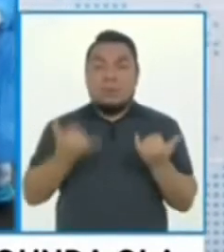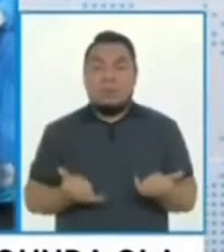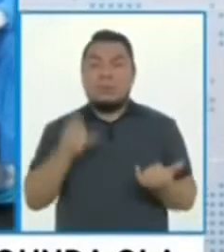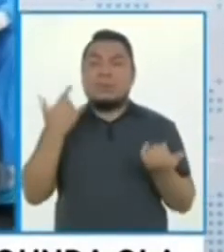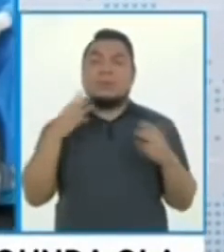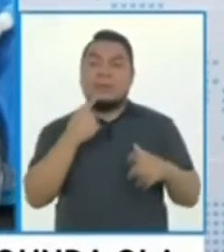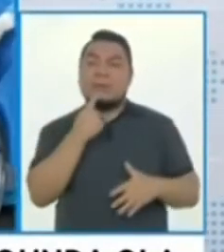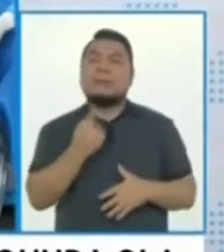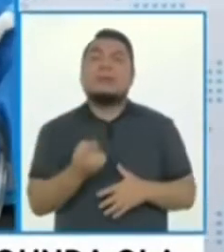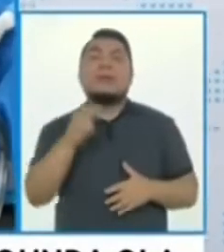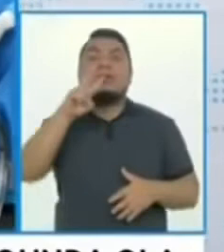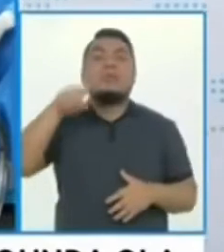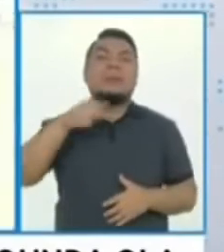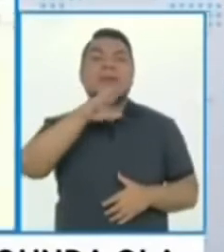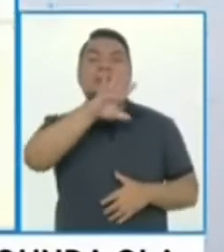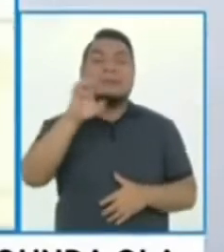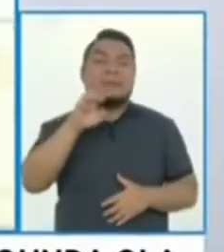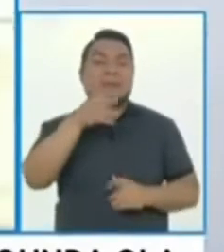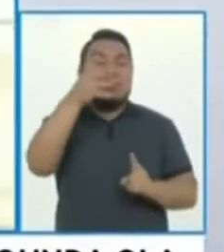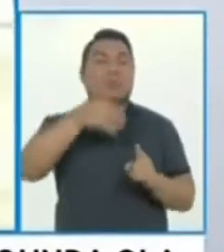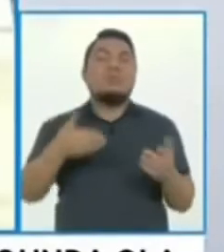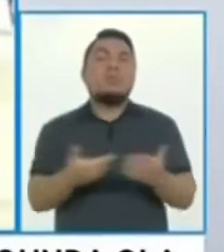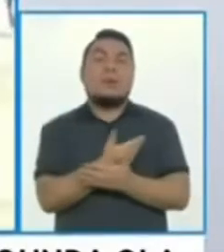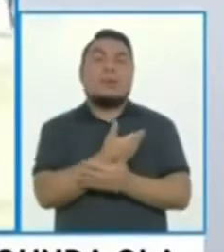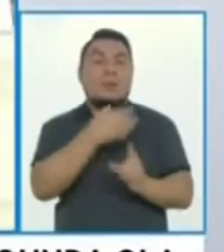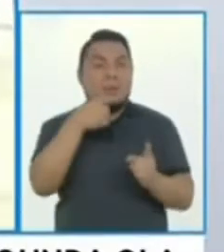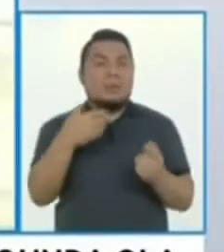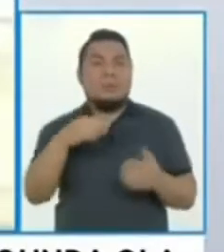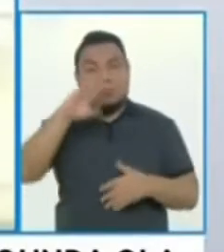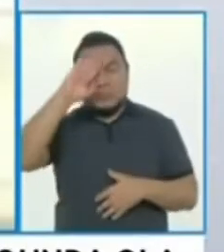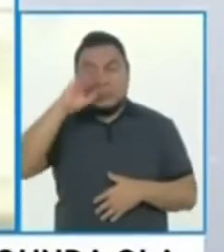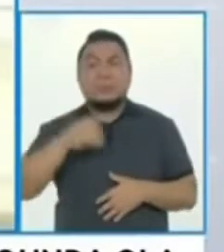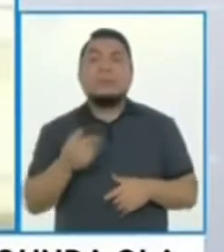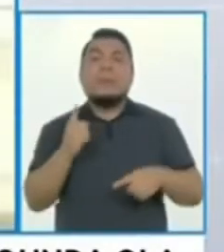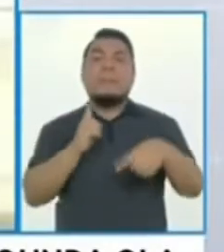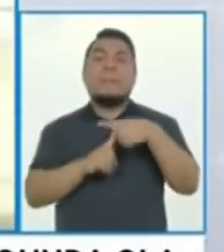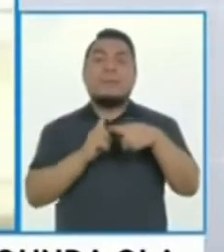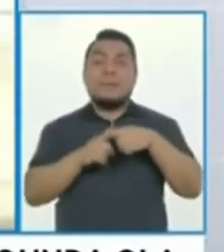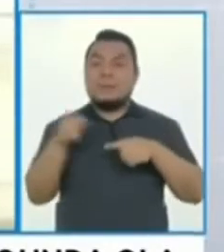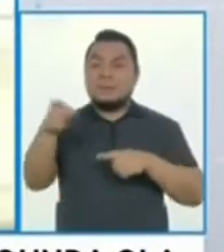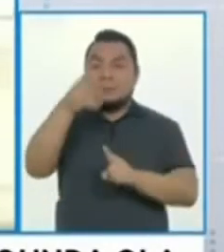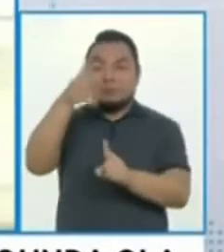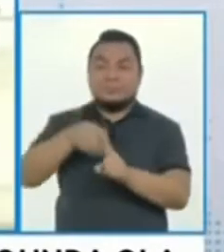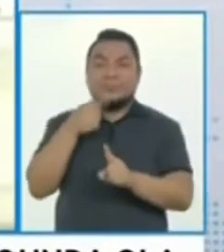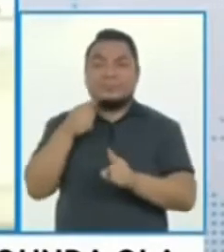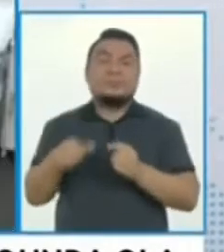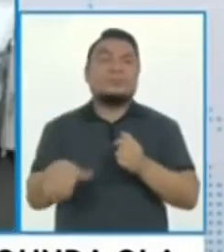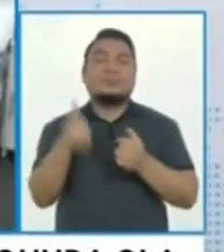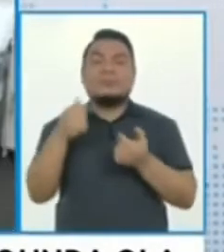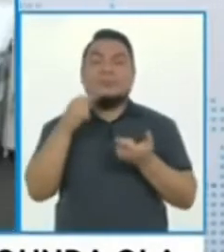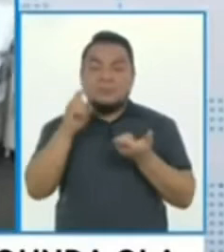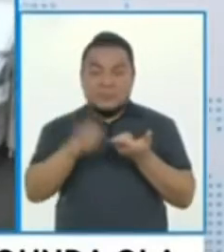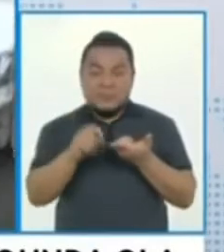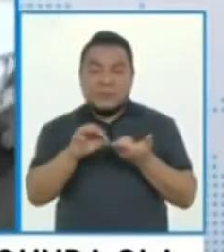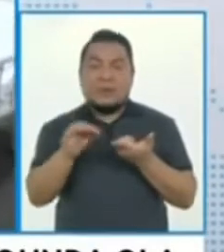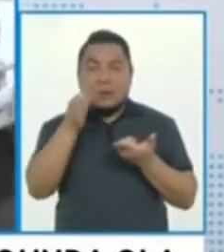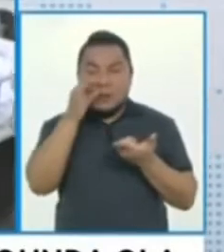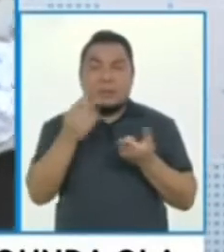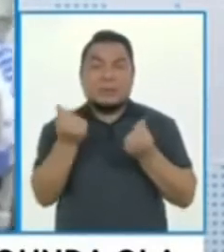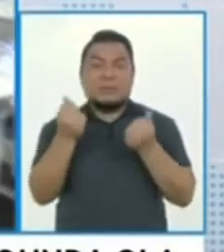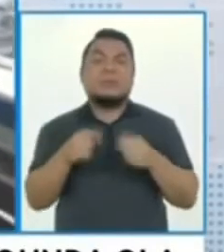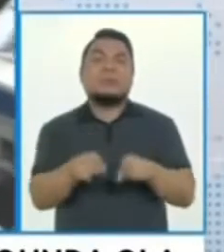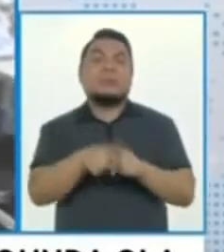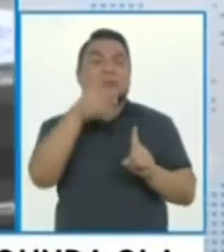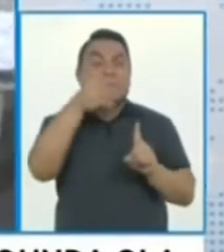están confirmando 2.500 casos nuevos, más los casos que se confirman por pruebas serológicas y más los casos que se confirman